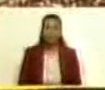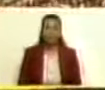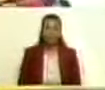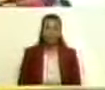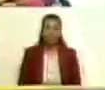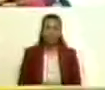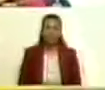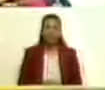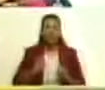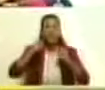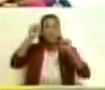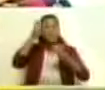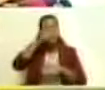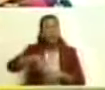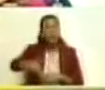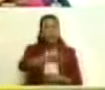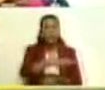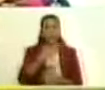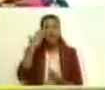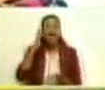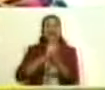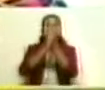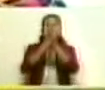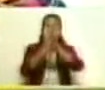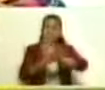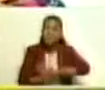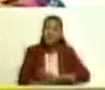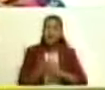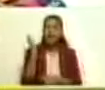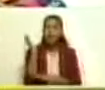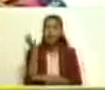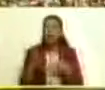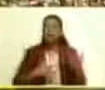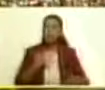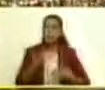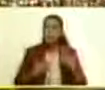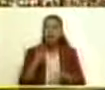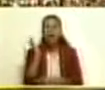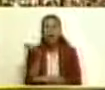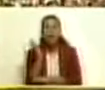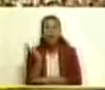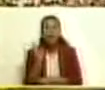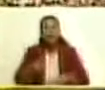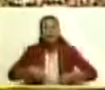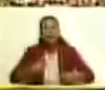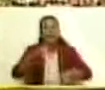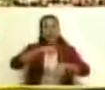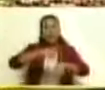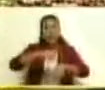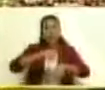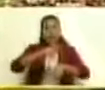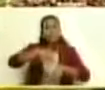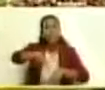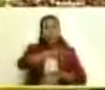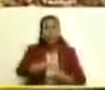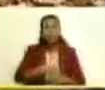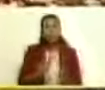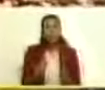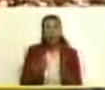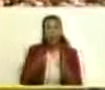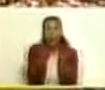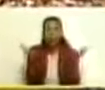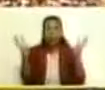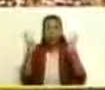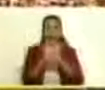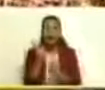¡Que viva el Congreso! Culmina esta gran actividad del Congreso de la Nueva Época, donde en el seno de